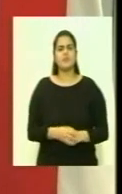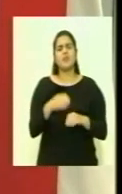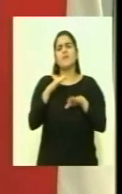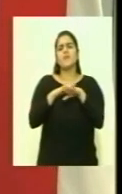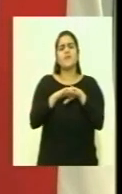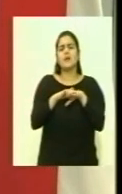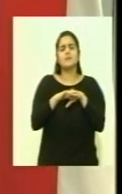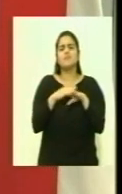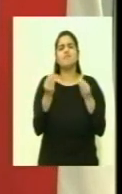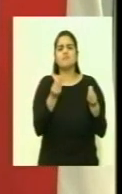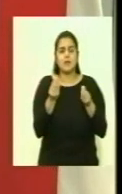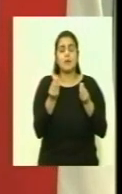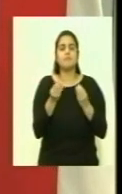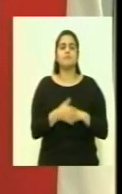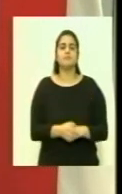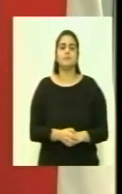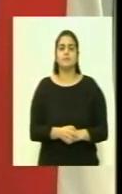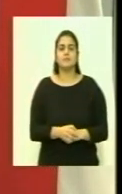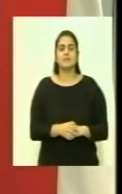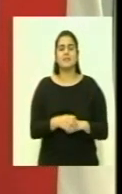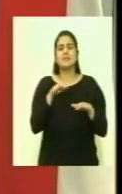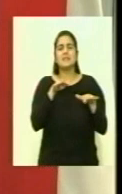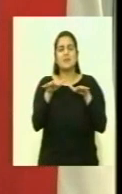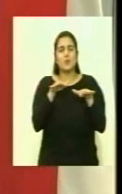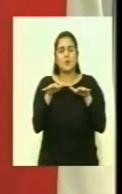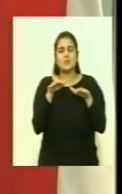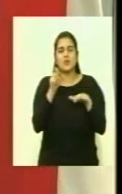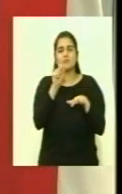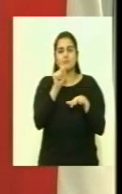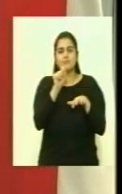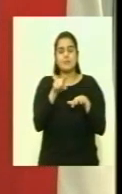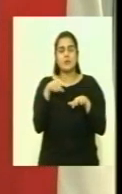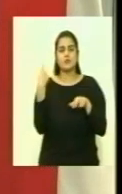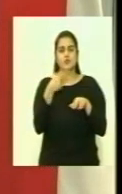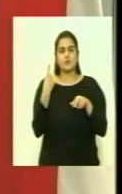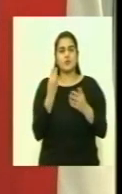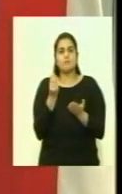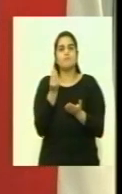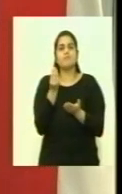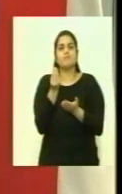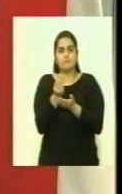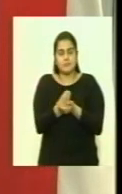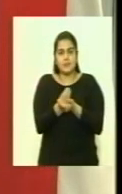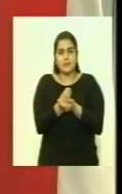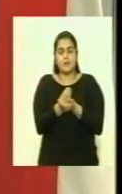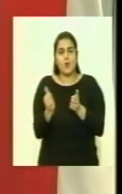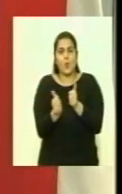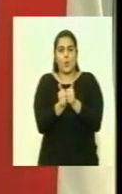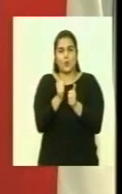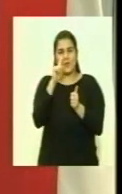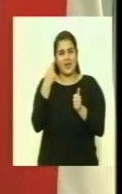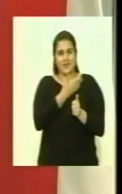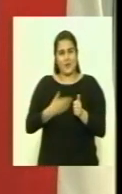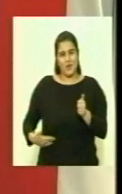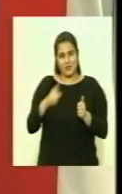basamento fundamentalmente en la situación en la cual nos tocó asumir la gestión con el presidente Alberto